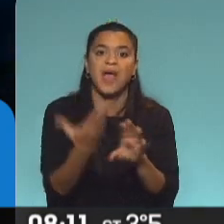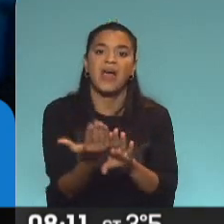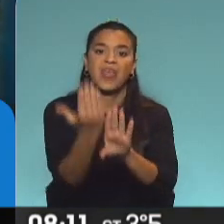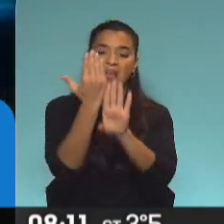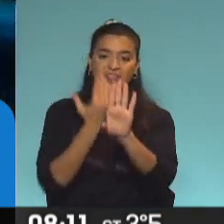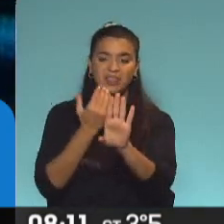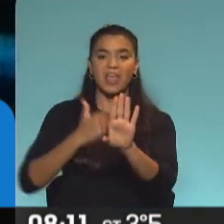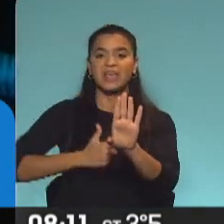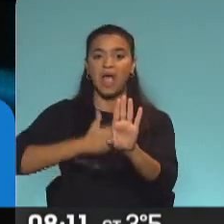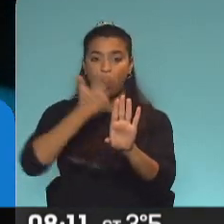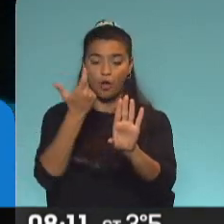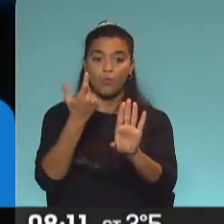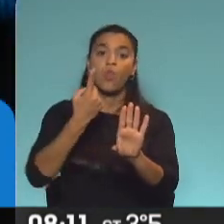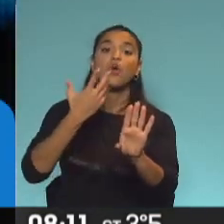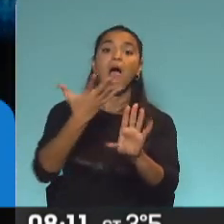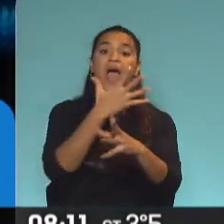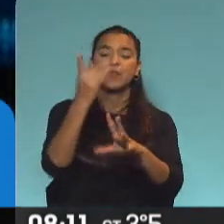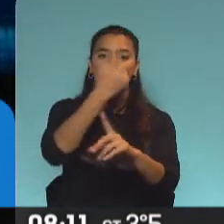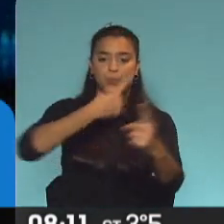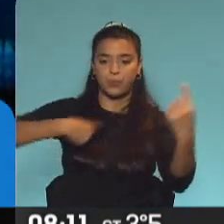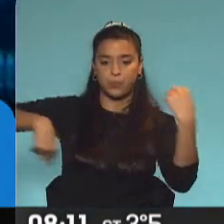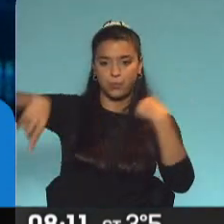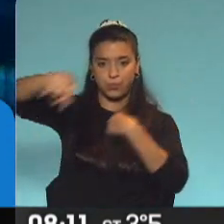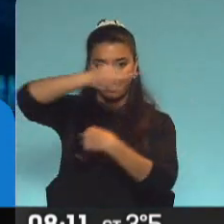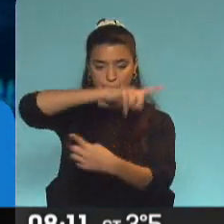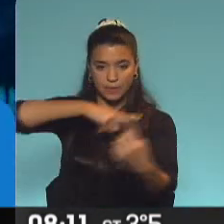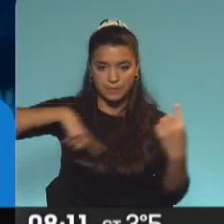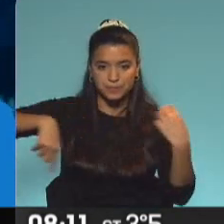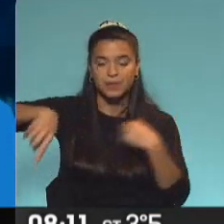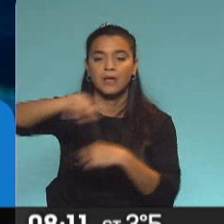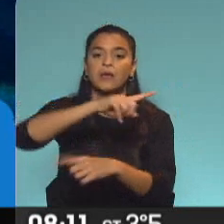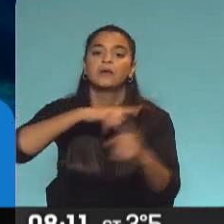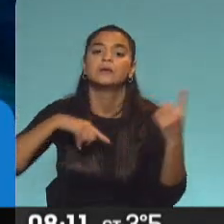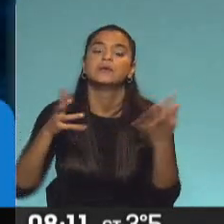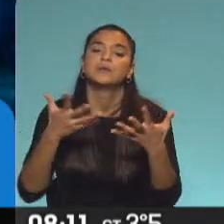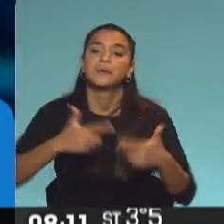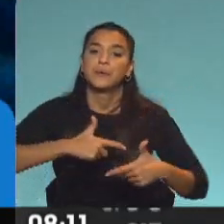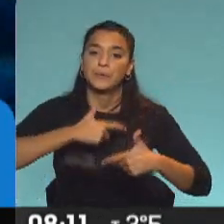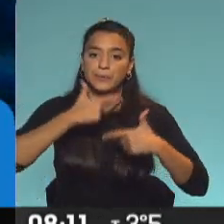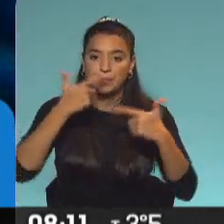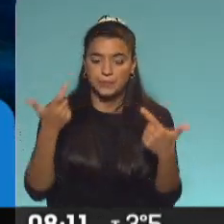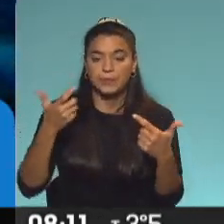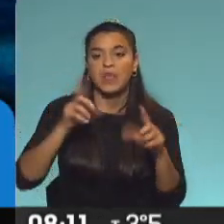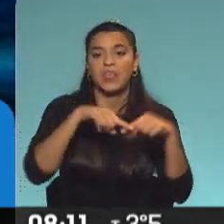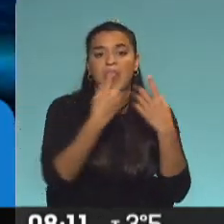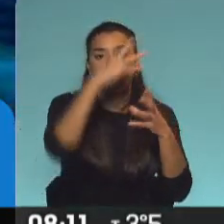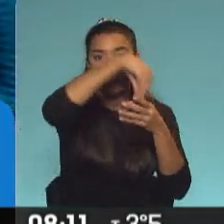de calefacción. Cuando el aire recircula por acá, hace una redistribución y climatiza en las